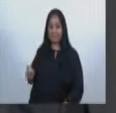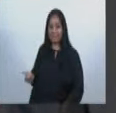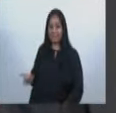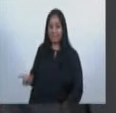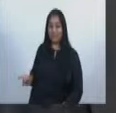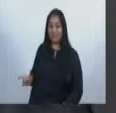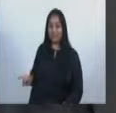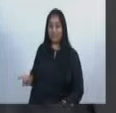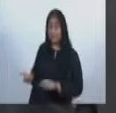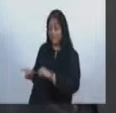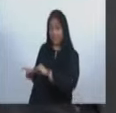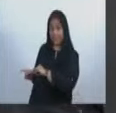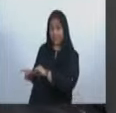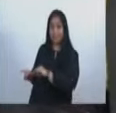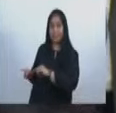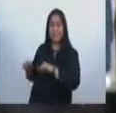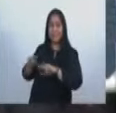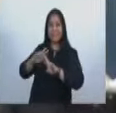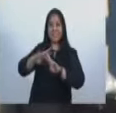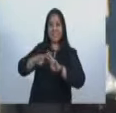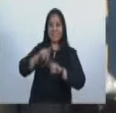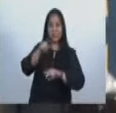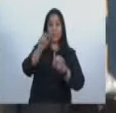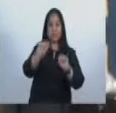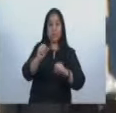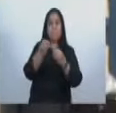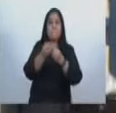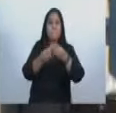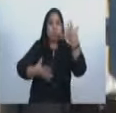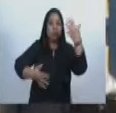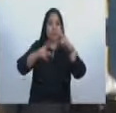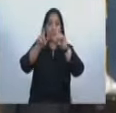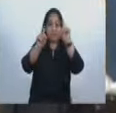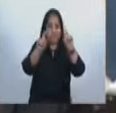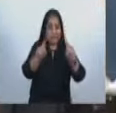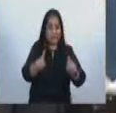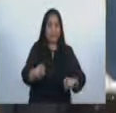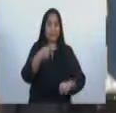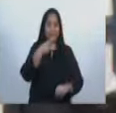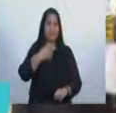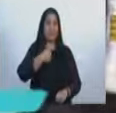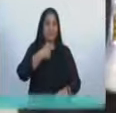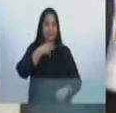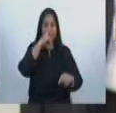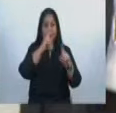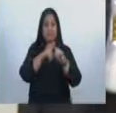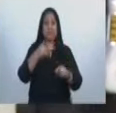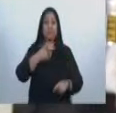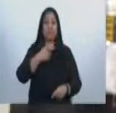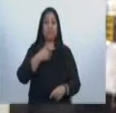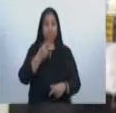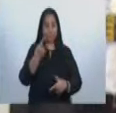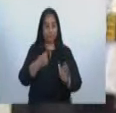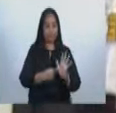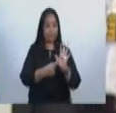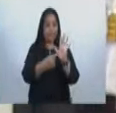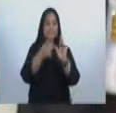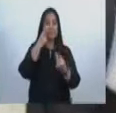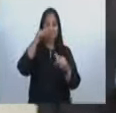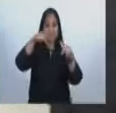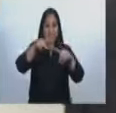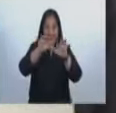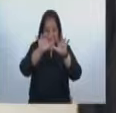de hecho ya tenemos muchas preguntas y voy a trasladarle una de las personas que están